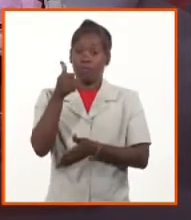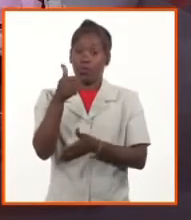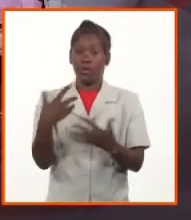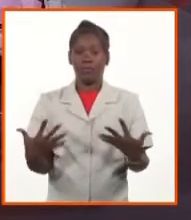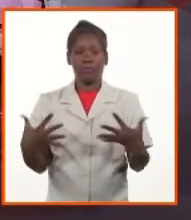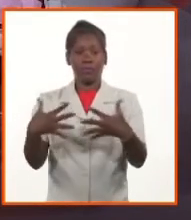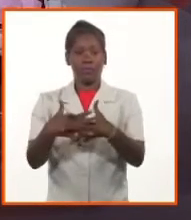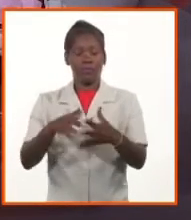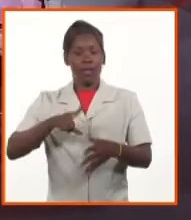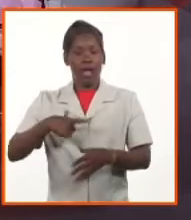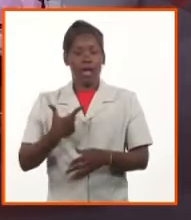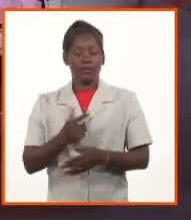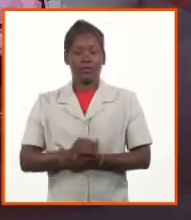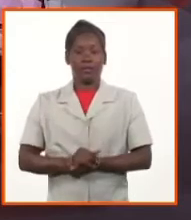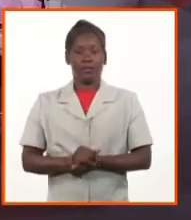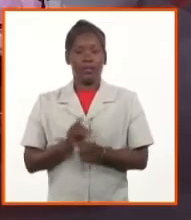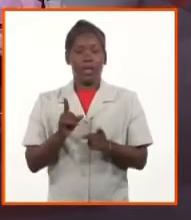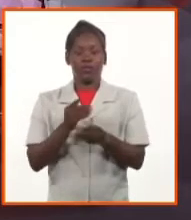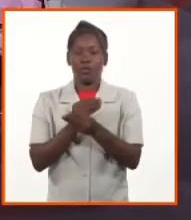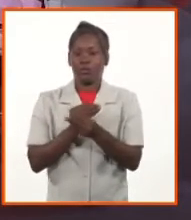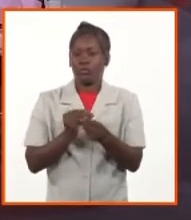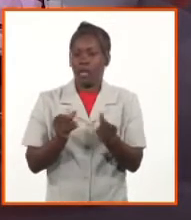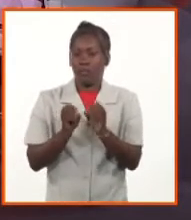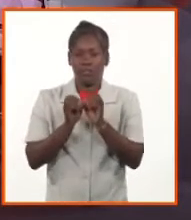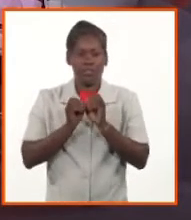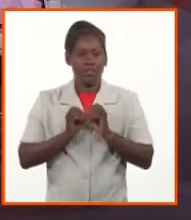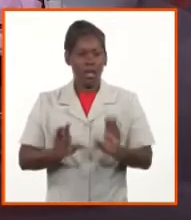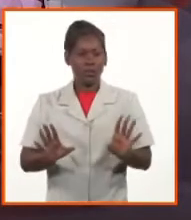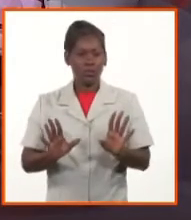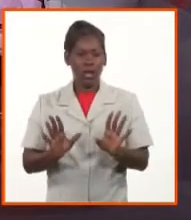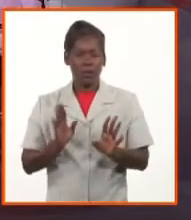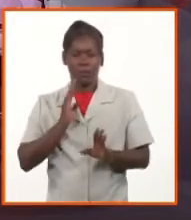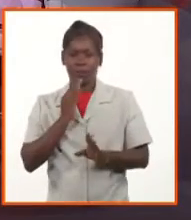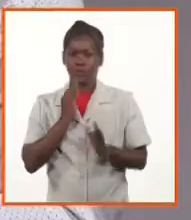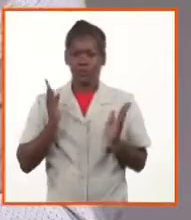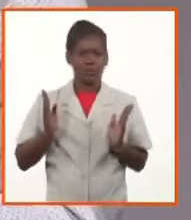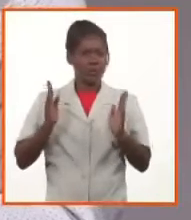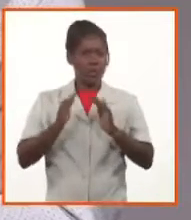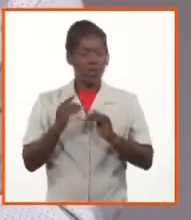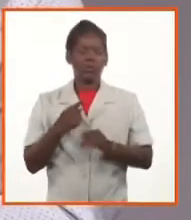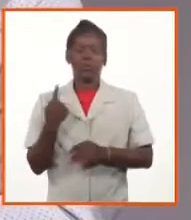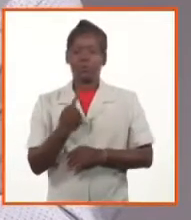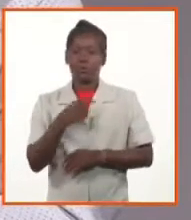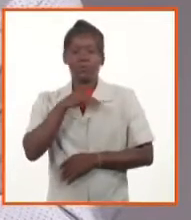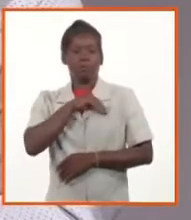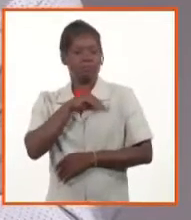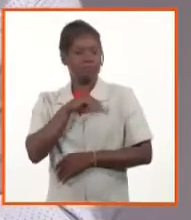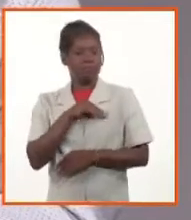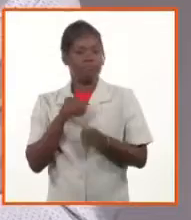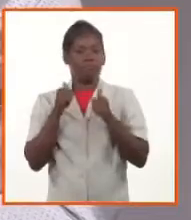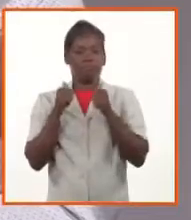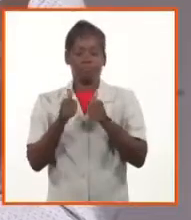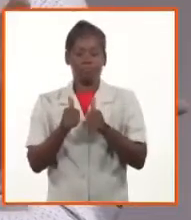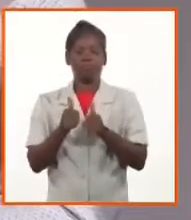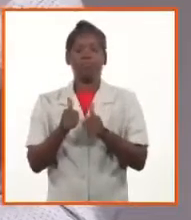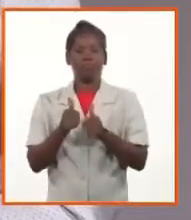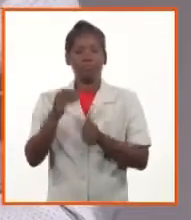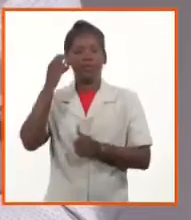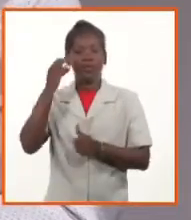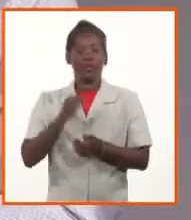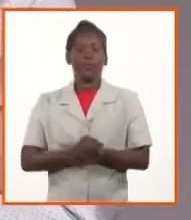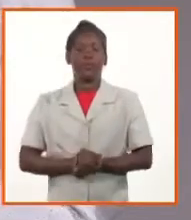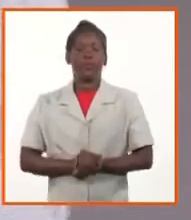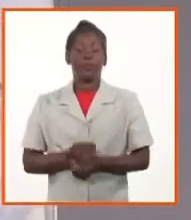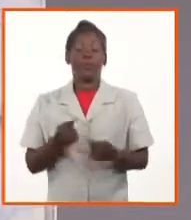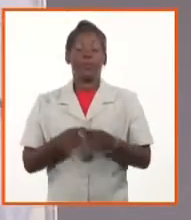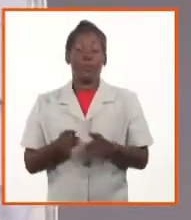que no es una pose, que es orgánica, que es natural, y que eso nos damos cuenta que es así. Y por eso no tenemos más que nuestra